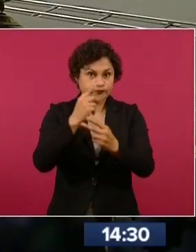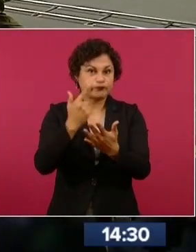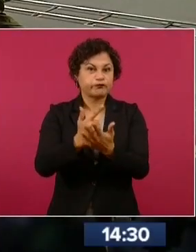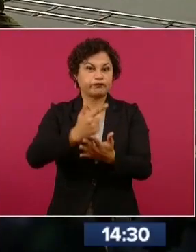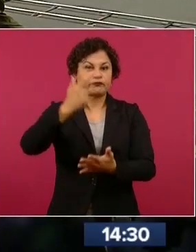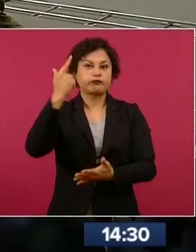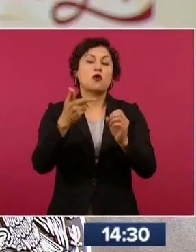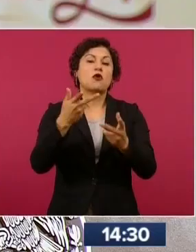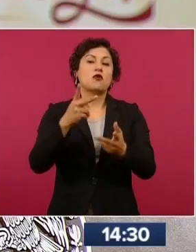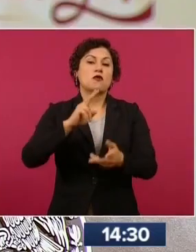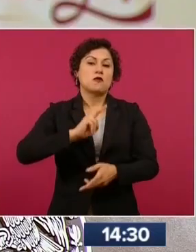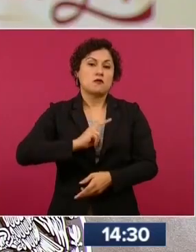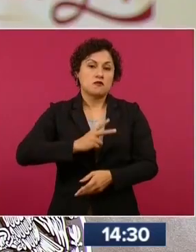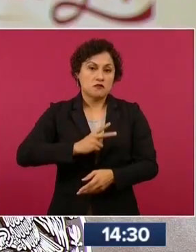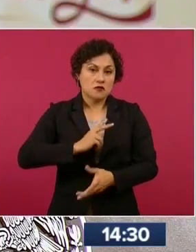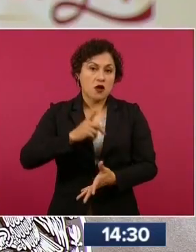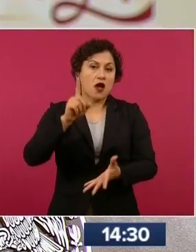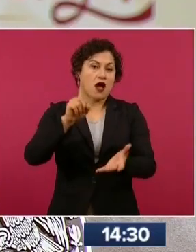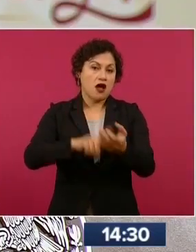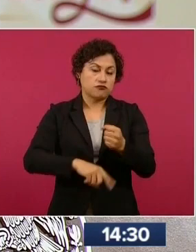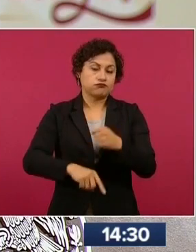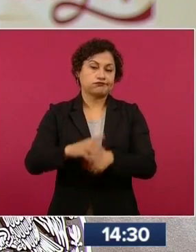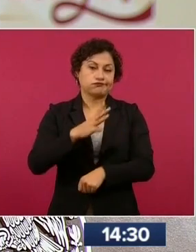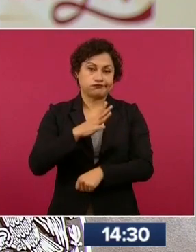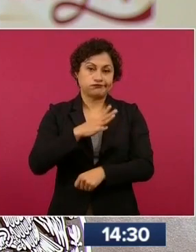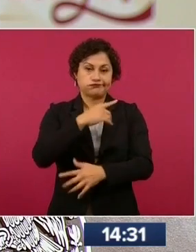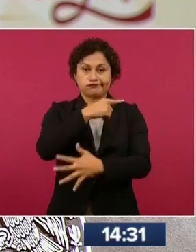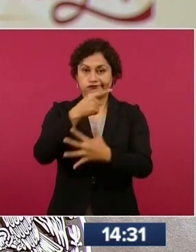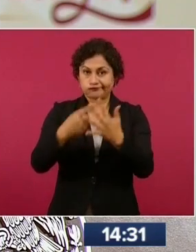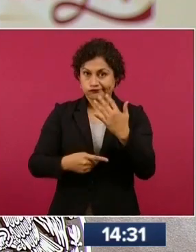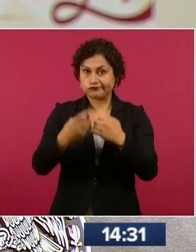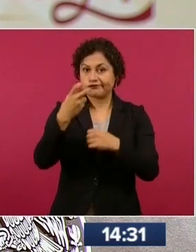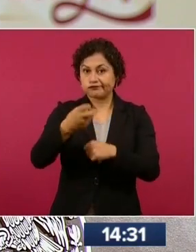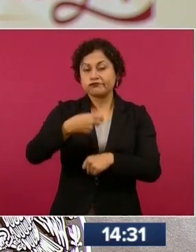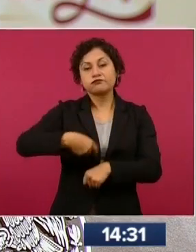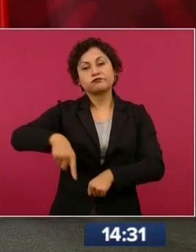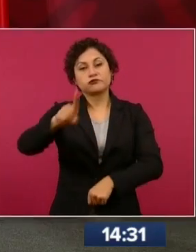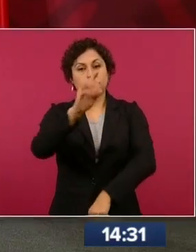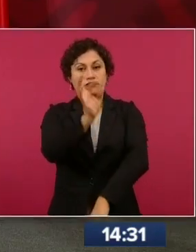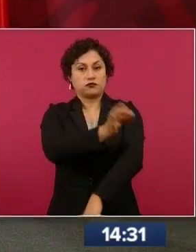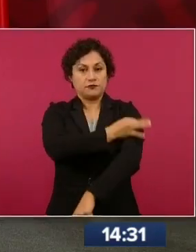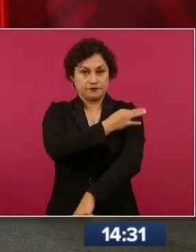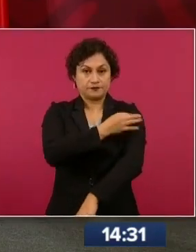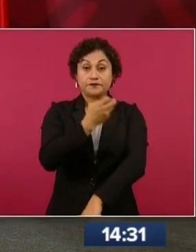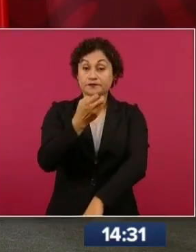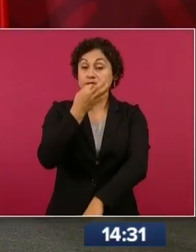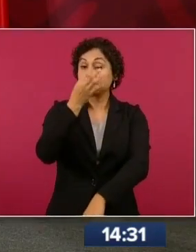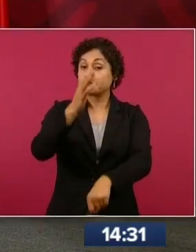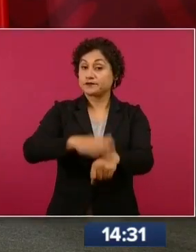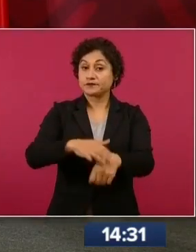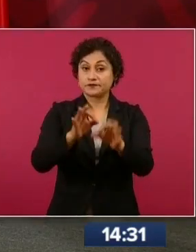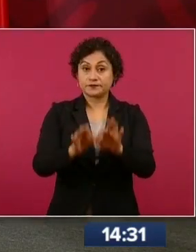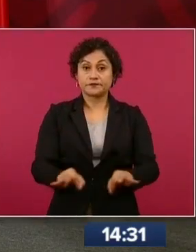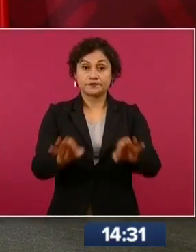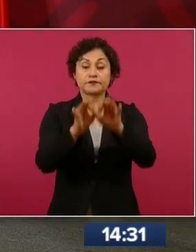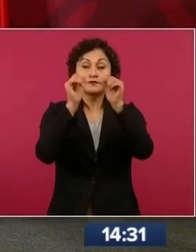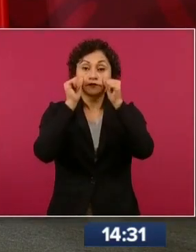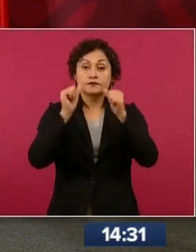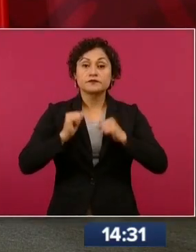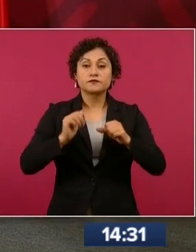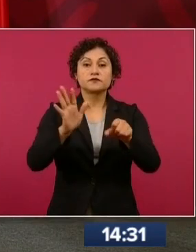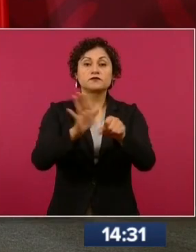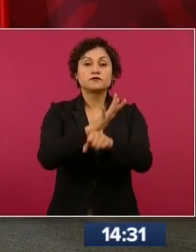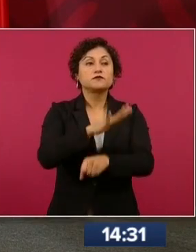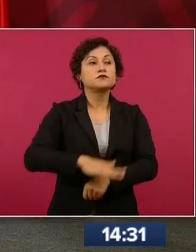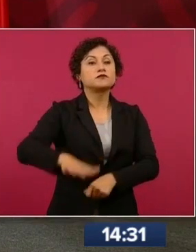Lo enfatizo porque lo que vemos generalmente, no solo este año, sino en general, es que las personas jóvenes saludables